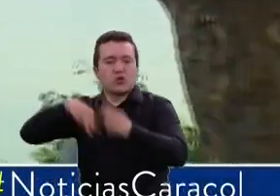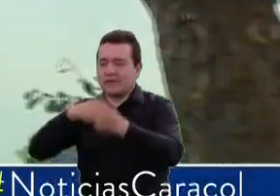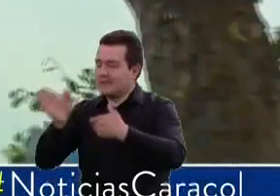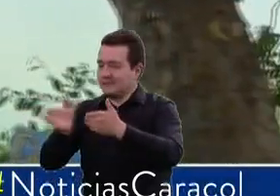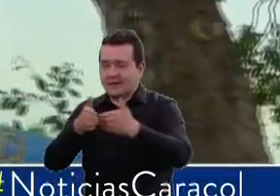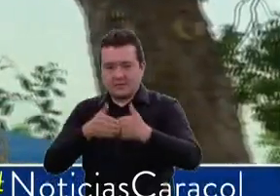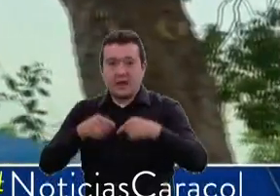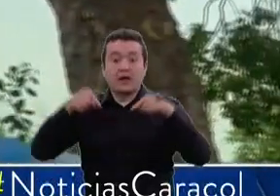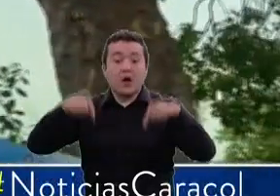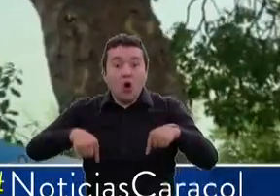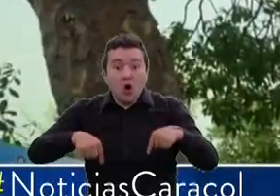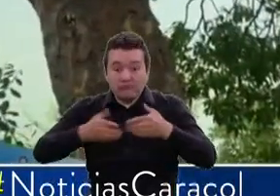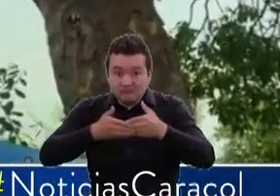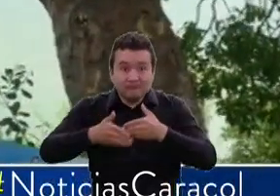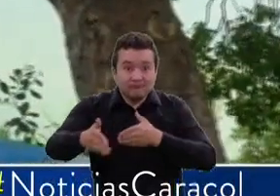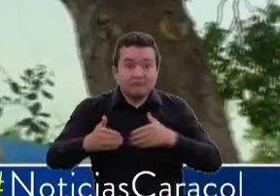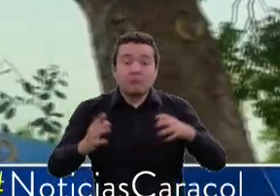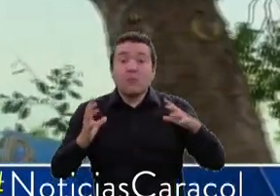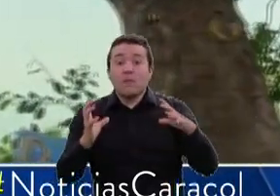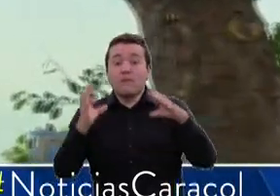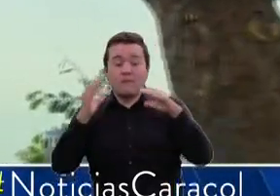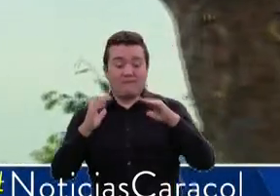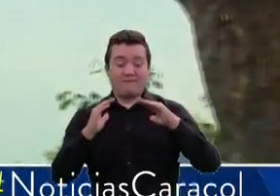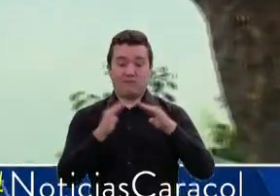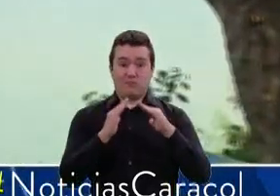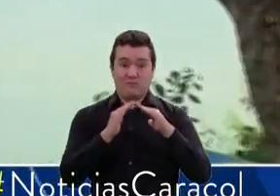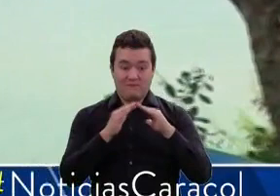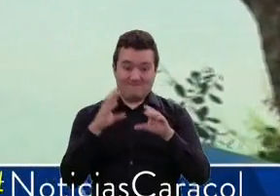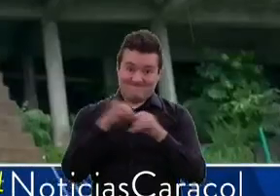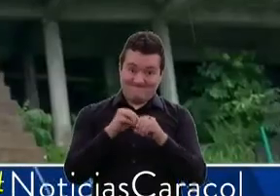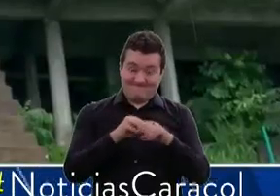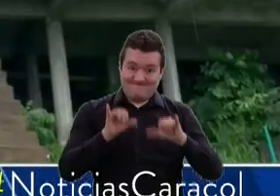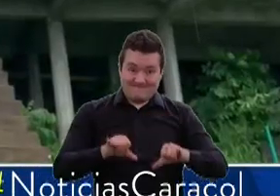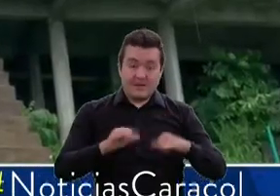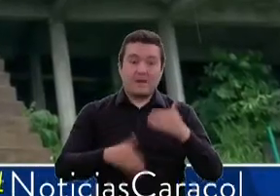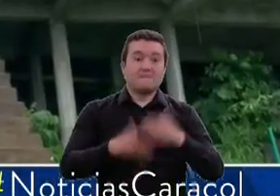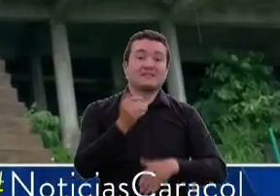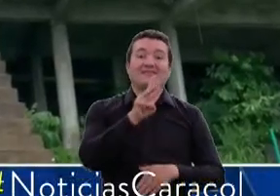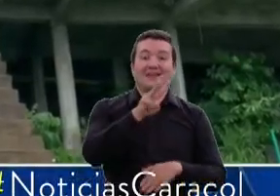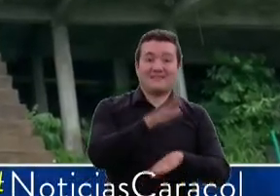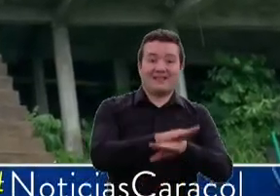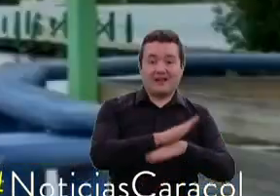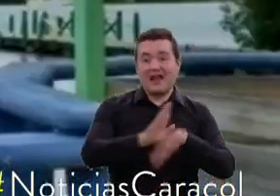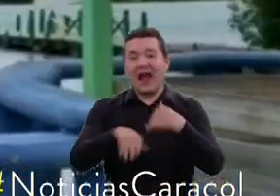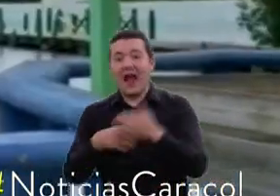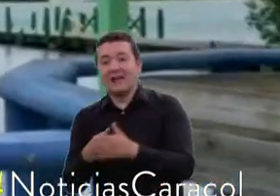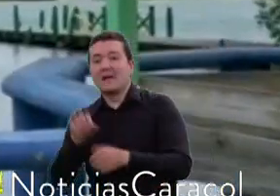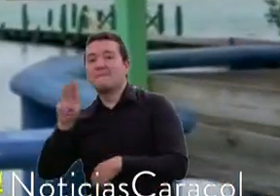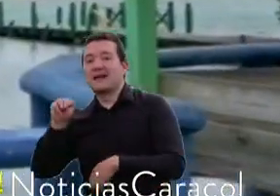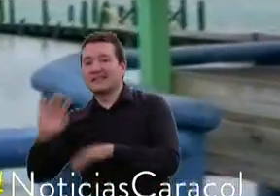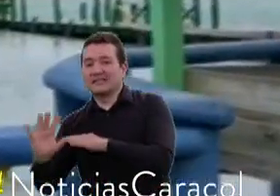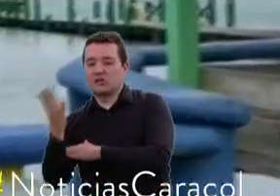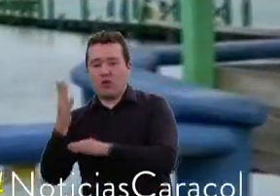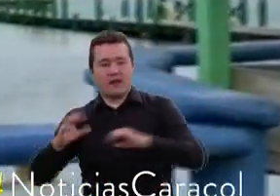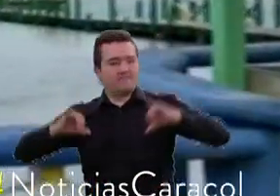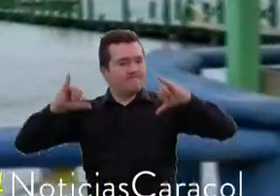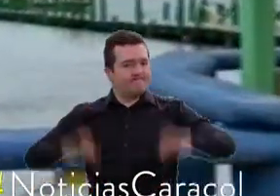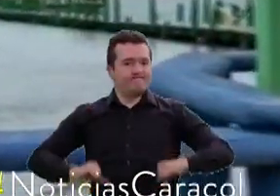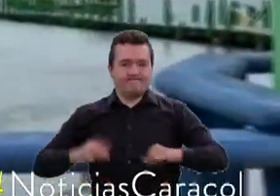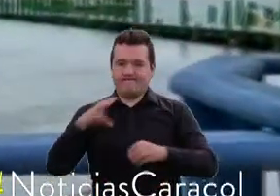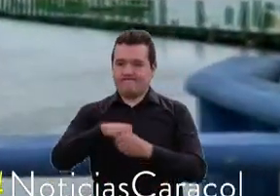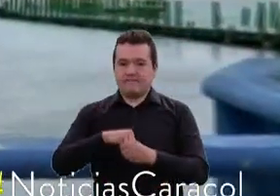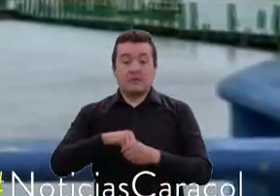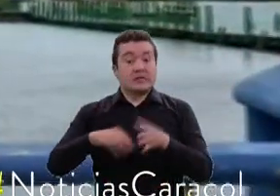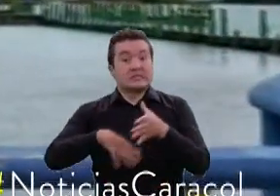el toque de queda desde las 3 de la tarde hasta el próximo martes a las 5 de la mañana. Y también se cree que en la isla